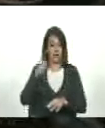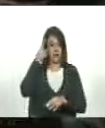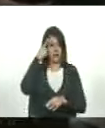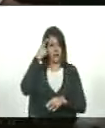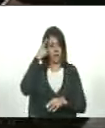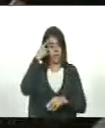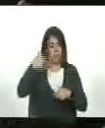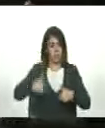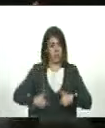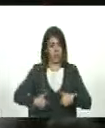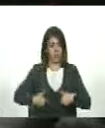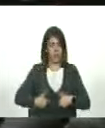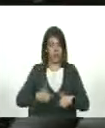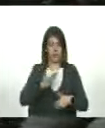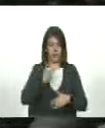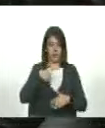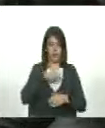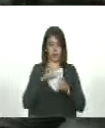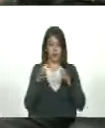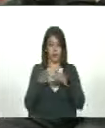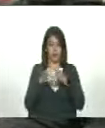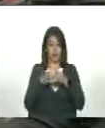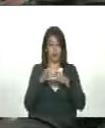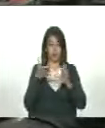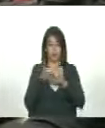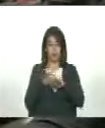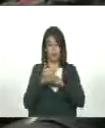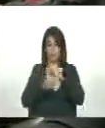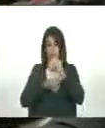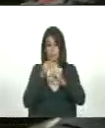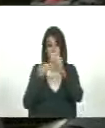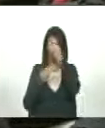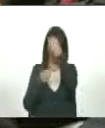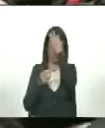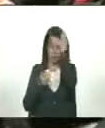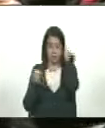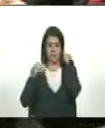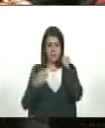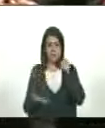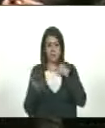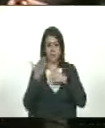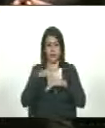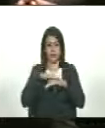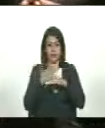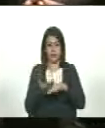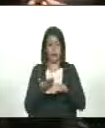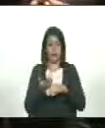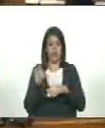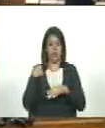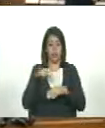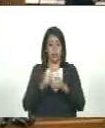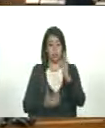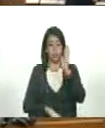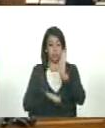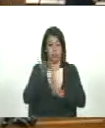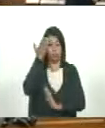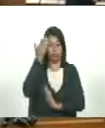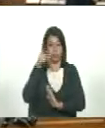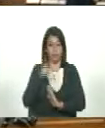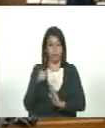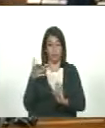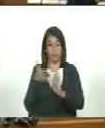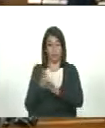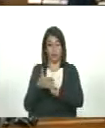sabemos que el empeño de nuestros sectores ha sido de mayor envergadura porque han tenido que superar lo